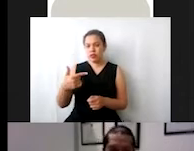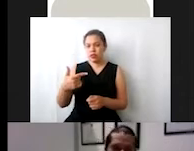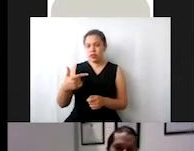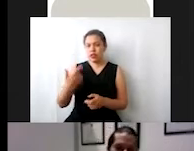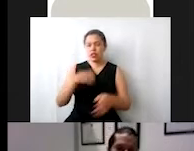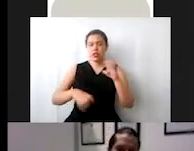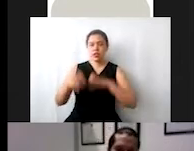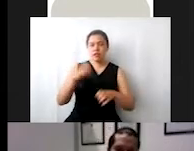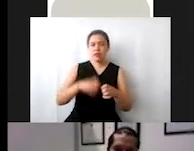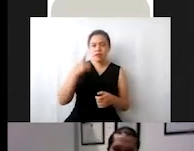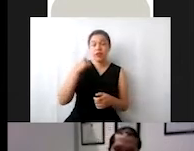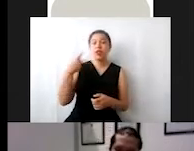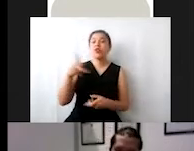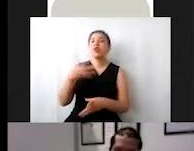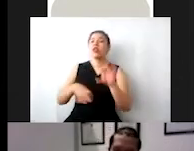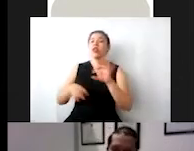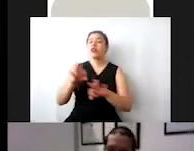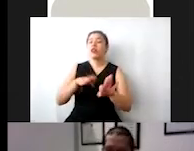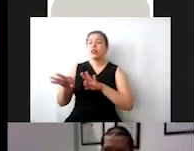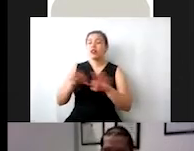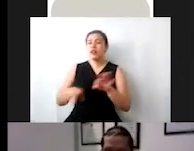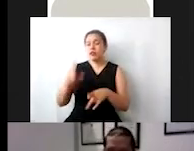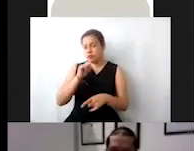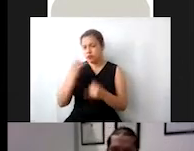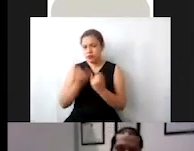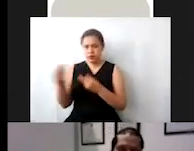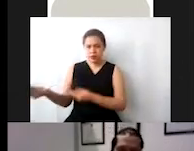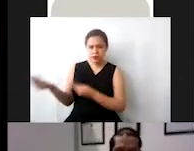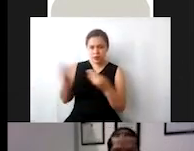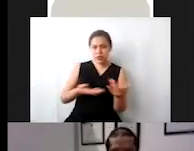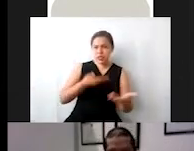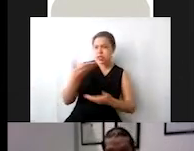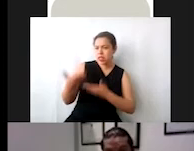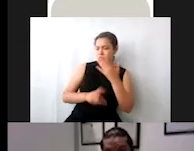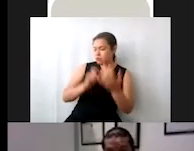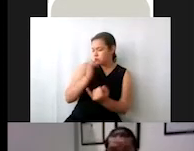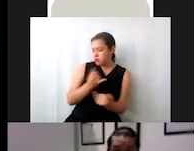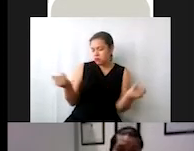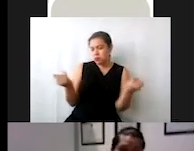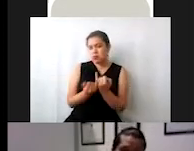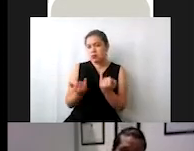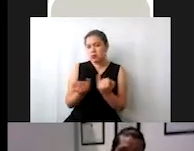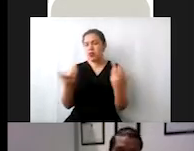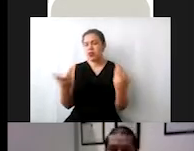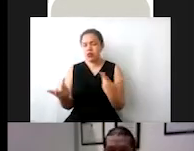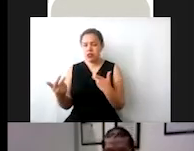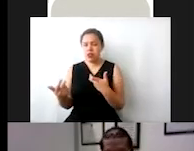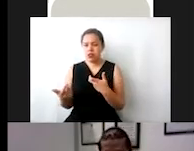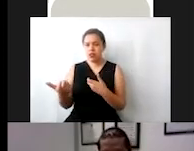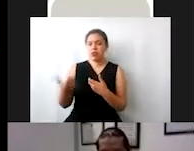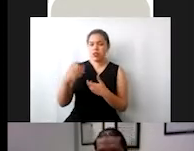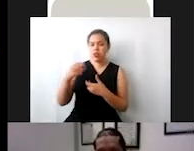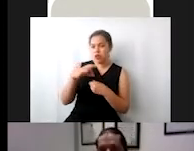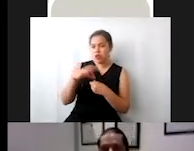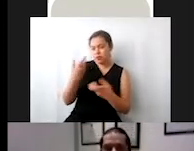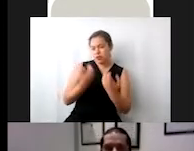decían, oye, pásame a todos tus trabajadores, yo con tus mismos trabajadores te presto servicios y va a haber un ahorro de carrera social y demás, lo que